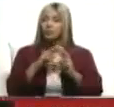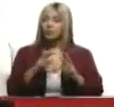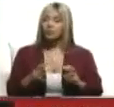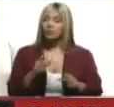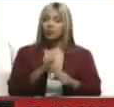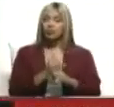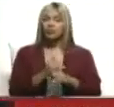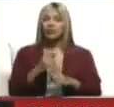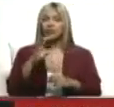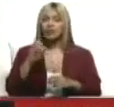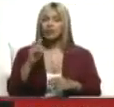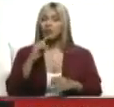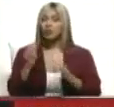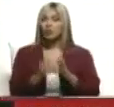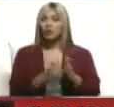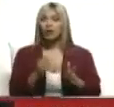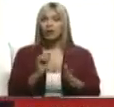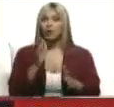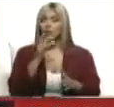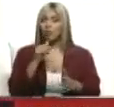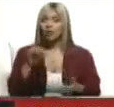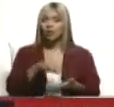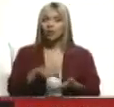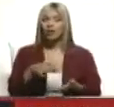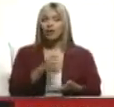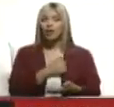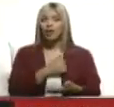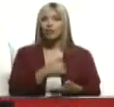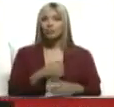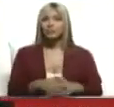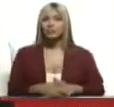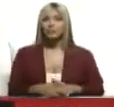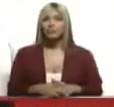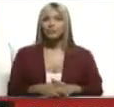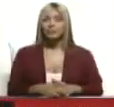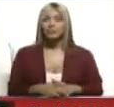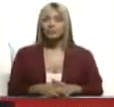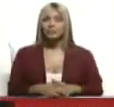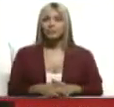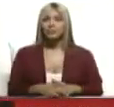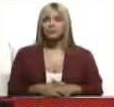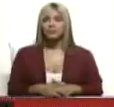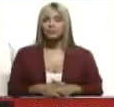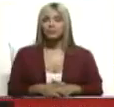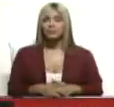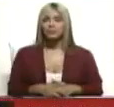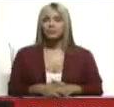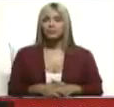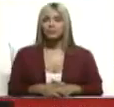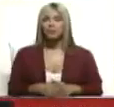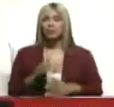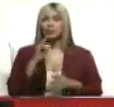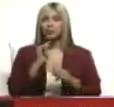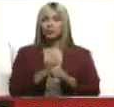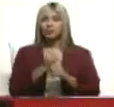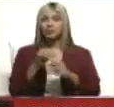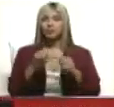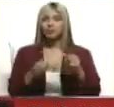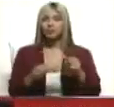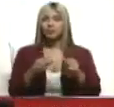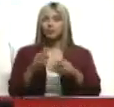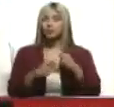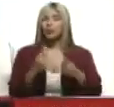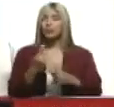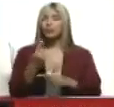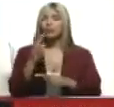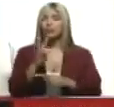busca la página de Cristalex, no existe, Cristalex no tiene sede en Canadá. maletín. Y cuando googlea, lo único que sale es el caso de